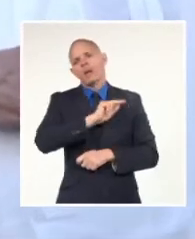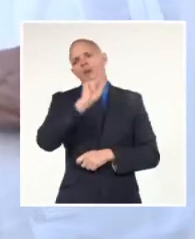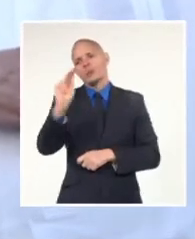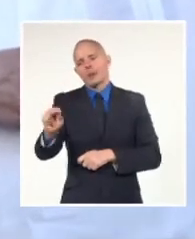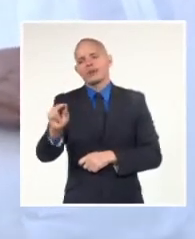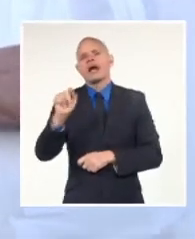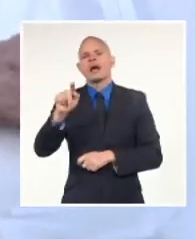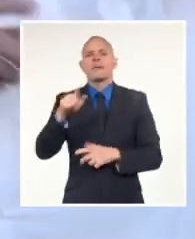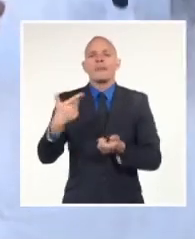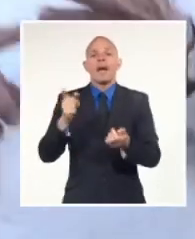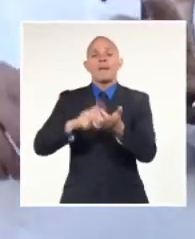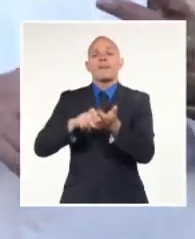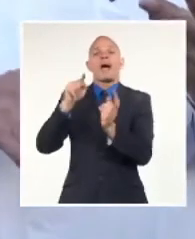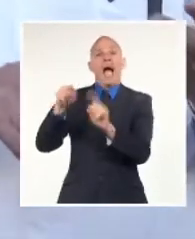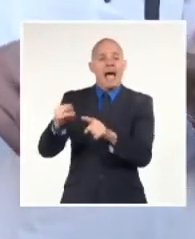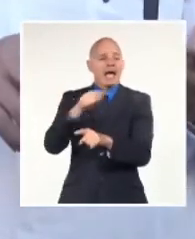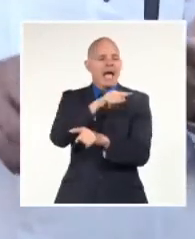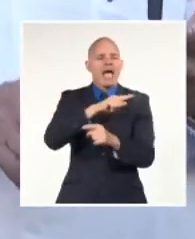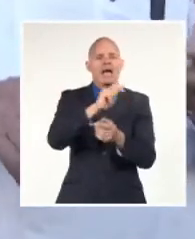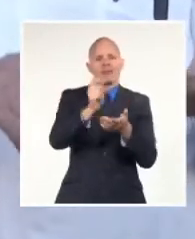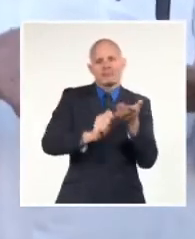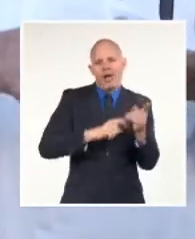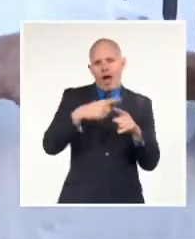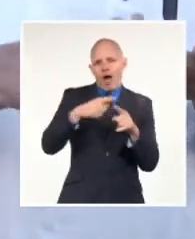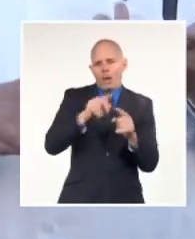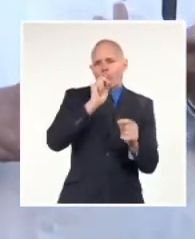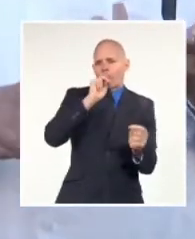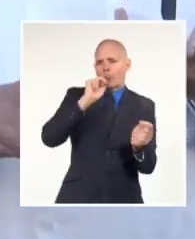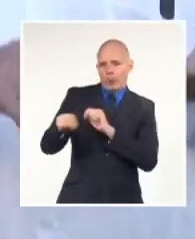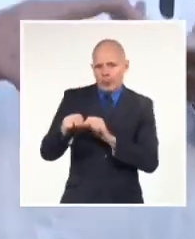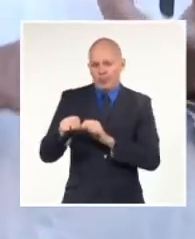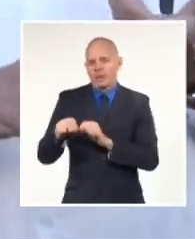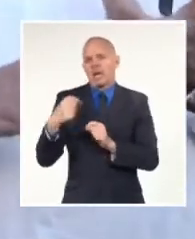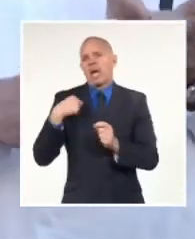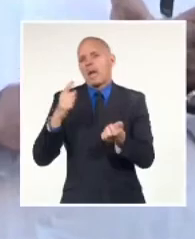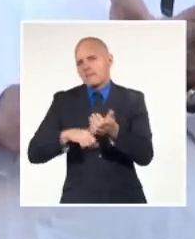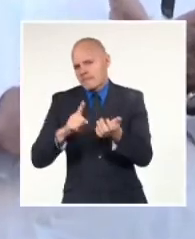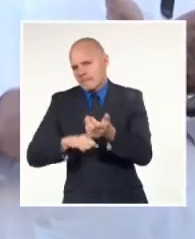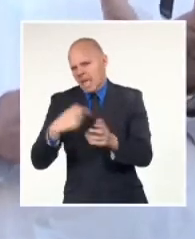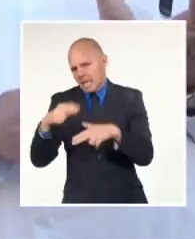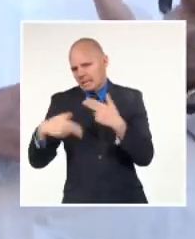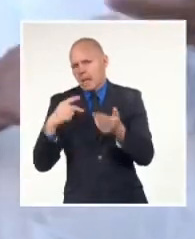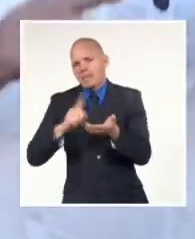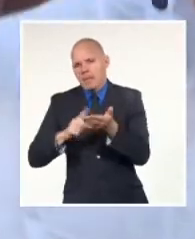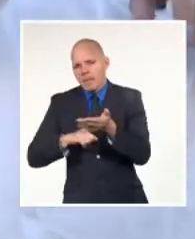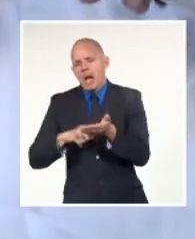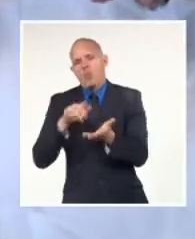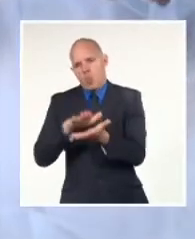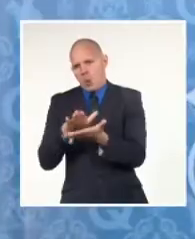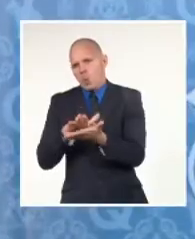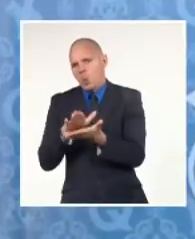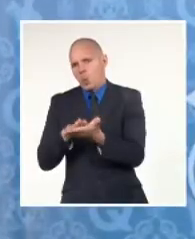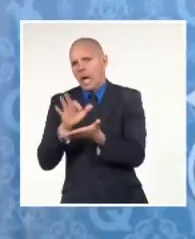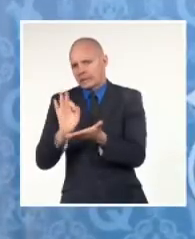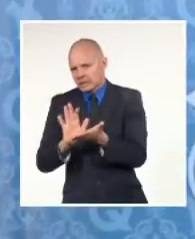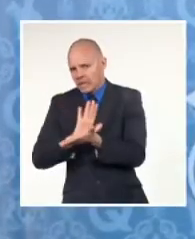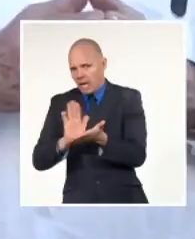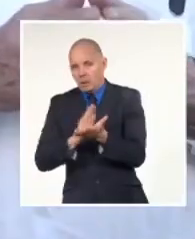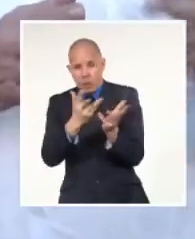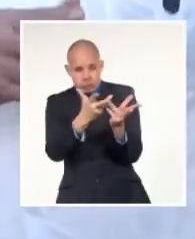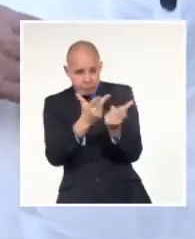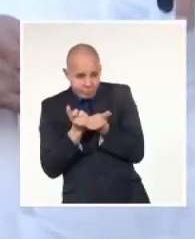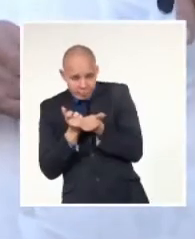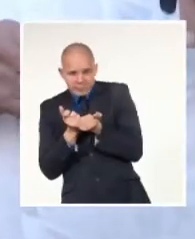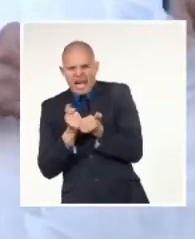enviaban a mi padre desde Colorado, desde México, desde Hawái, desde donde quiera. Mi papá recibió todos los